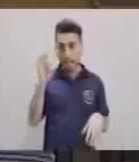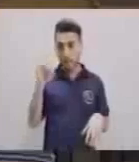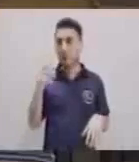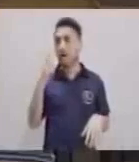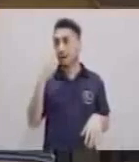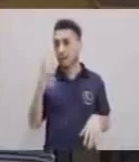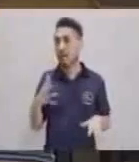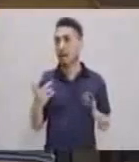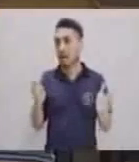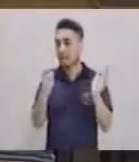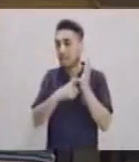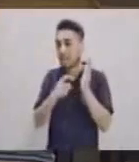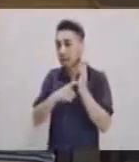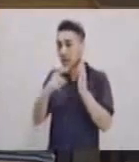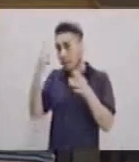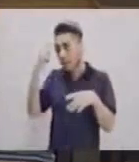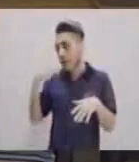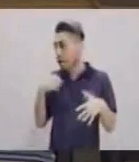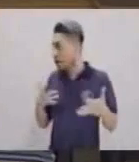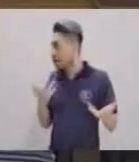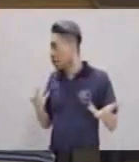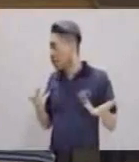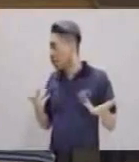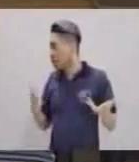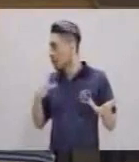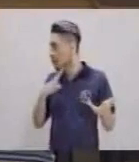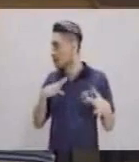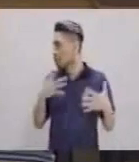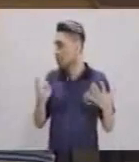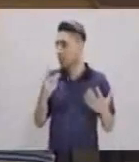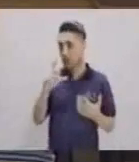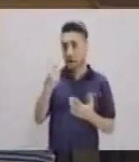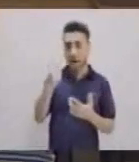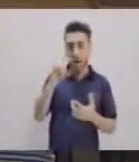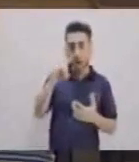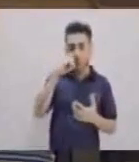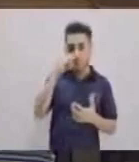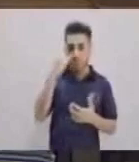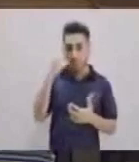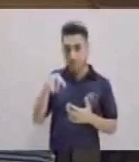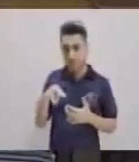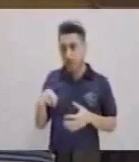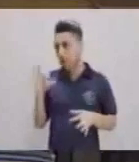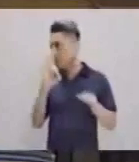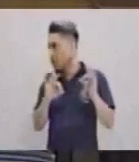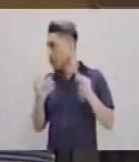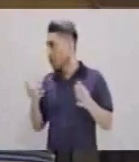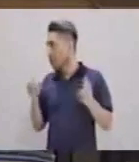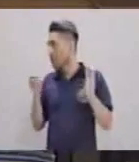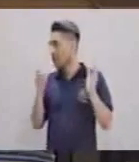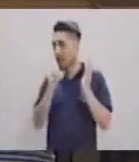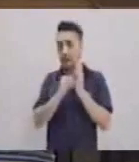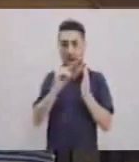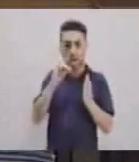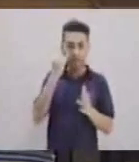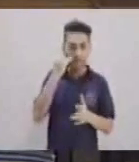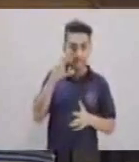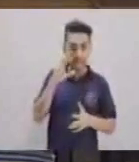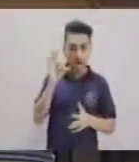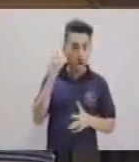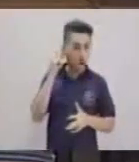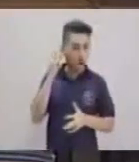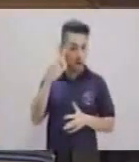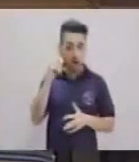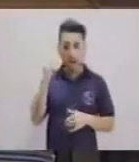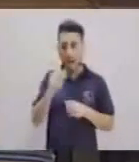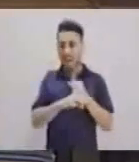nosotros trabajamos con recursos como, por ejemplo, un cautín o como, por ejemplo, un pirógrafo, que